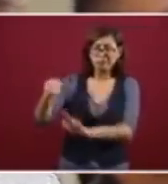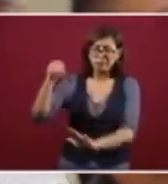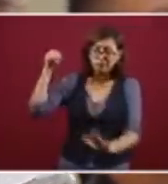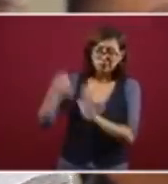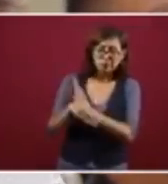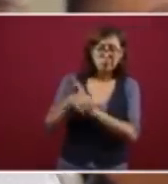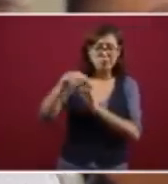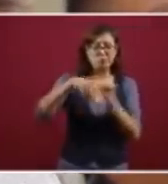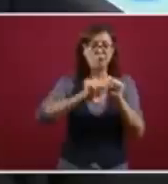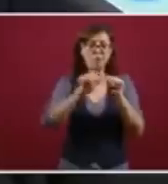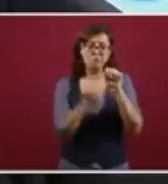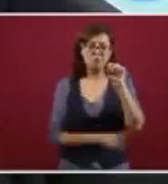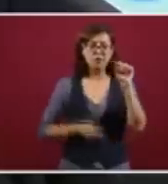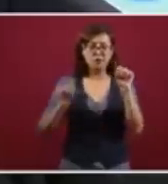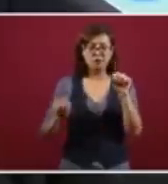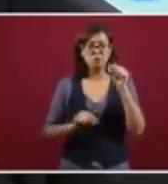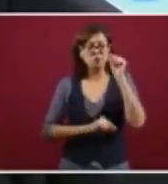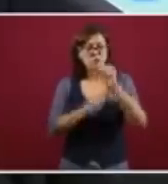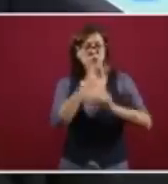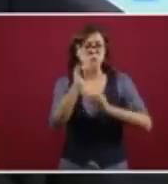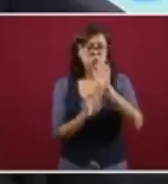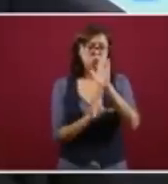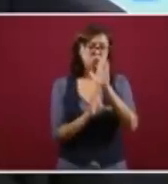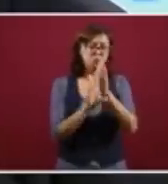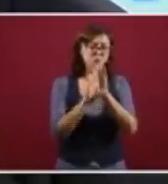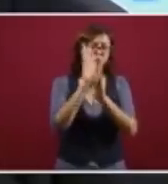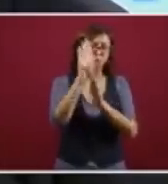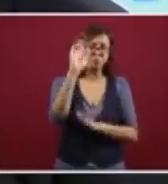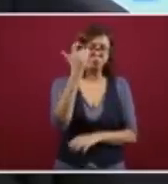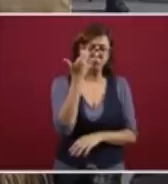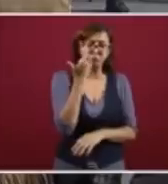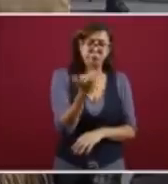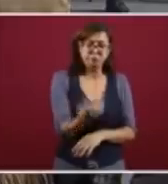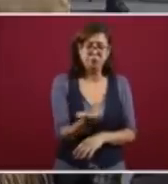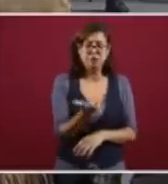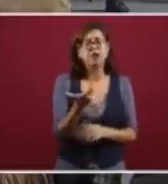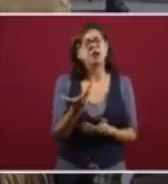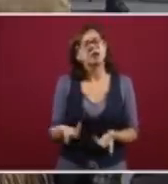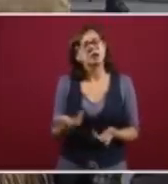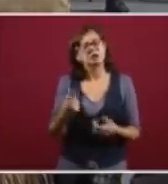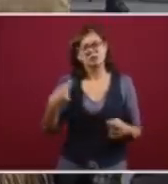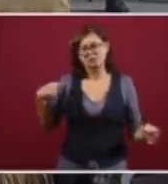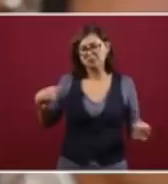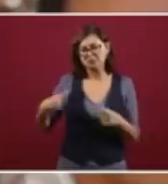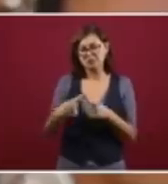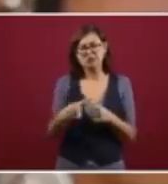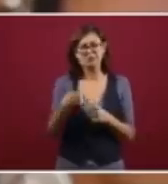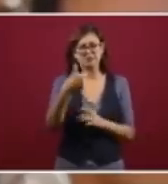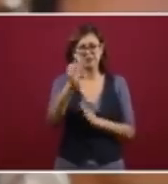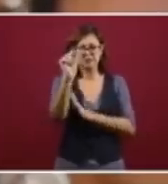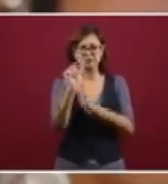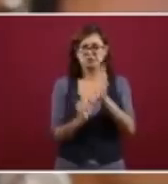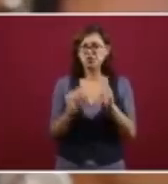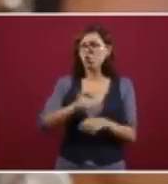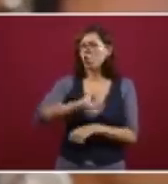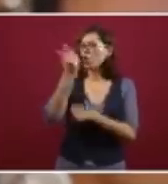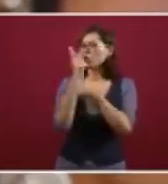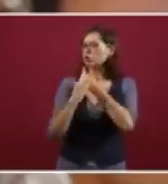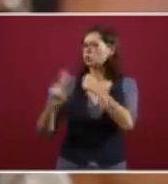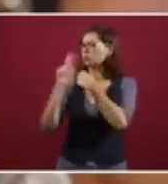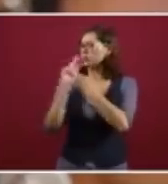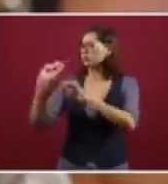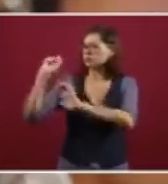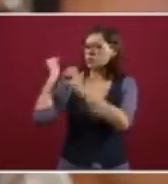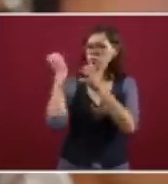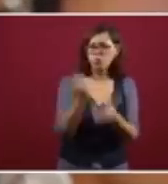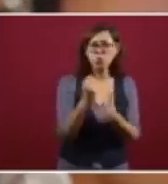entiendo que va a la alza. Quisiera decirnos, hasta el primer semestre, ¿cuál es el número de inversión extranjera directa en el país?